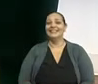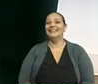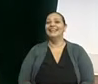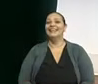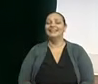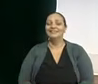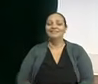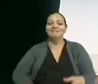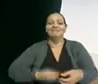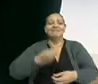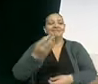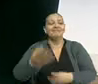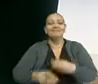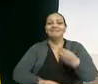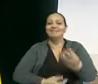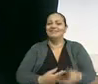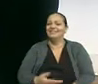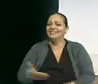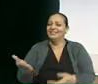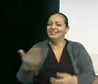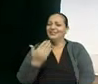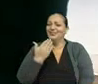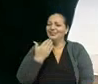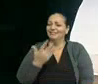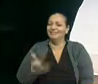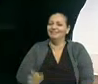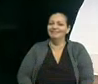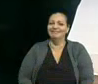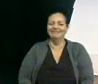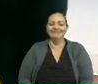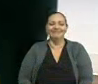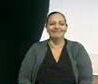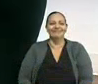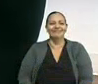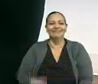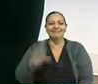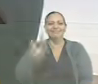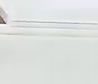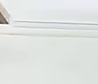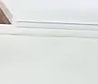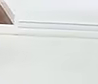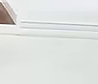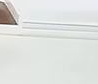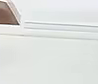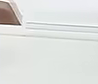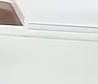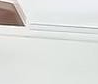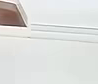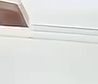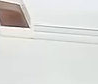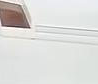pero. Sí, lo más importante. Pero yo lo salvé, pues. Ya venimos. Lo más importante.